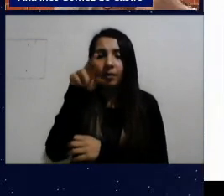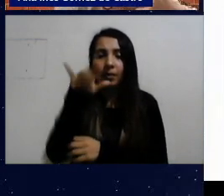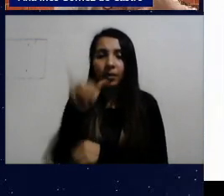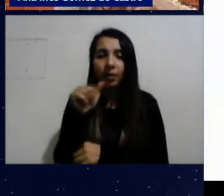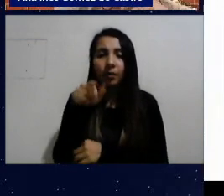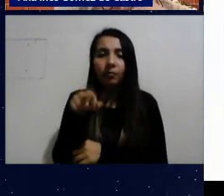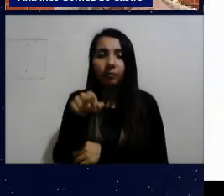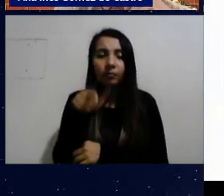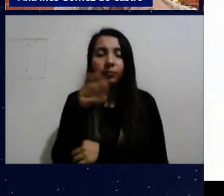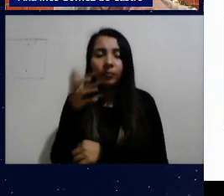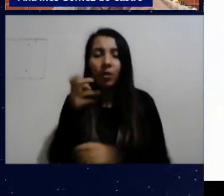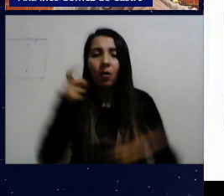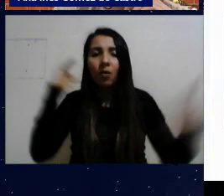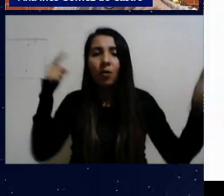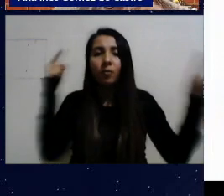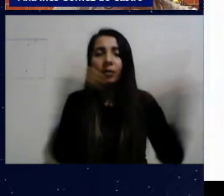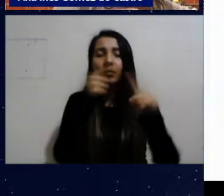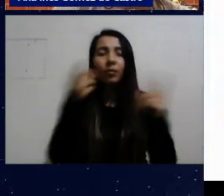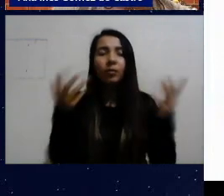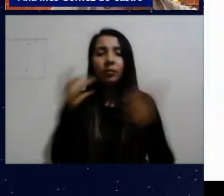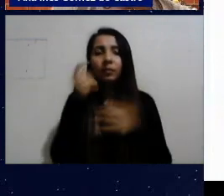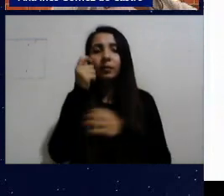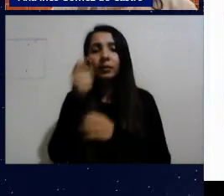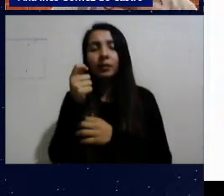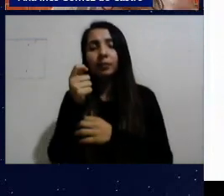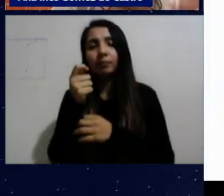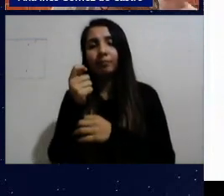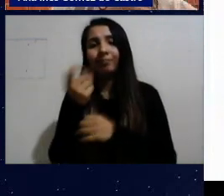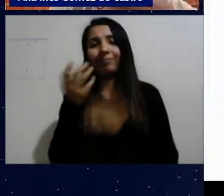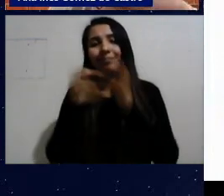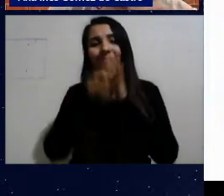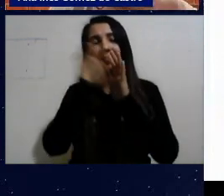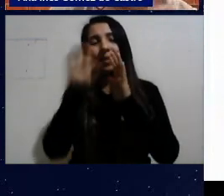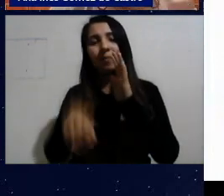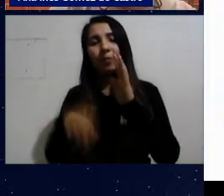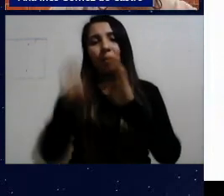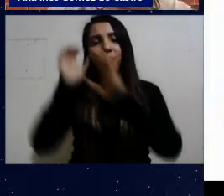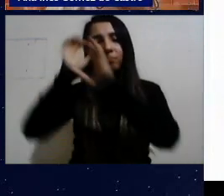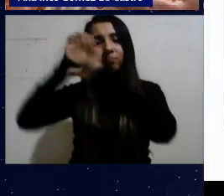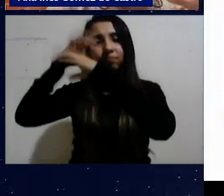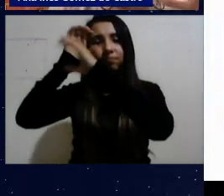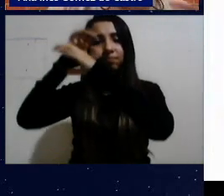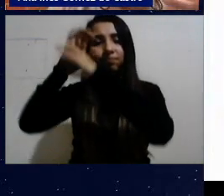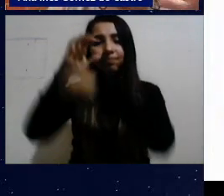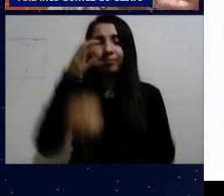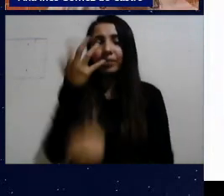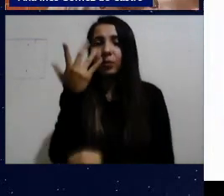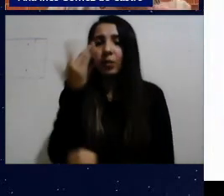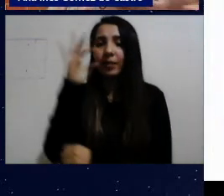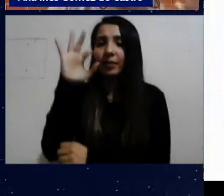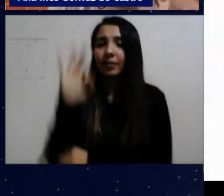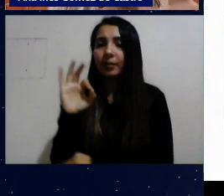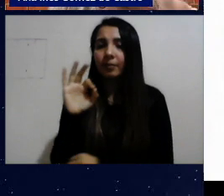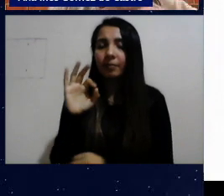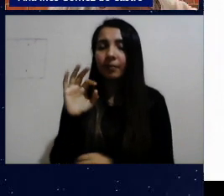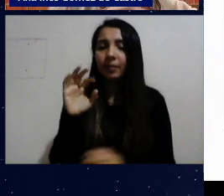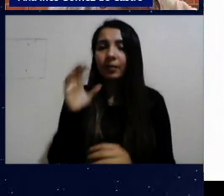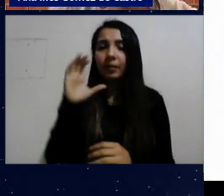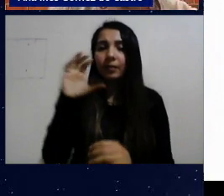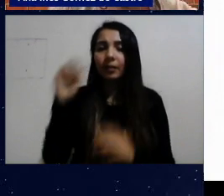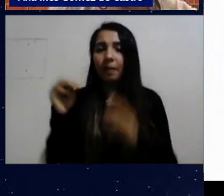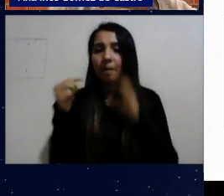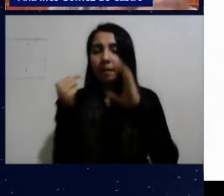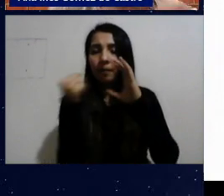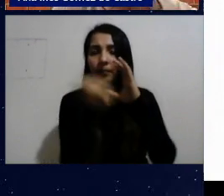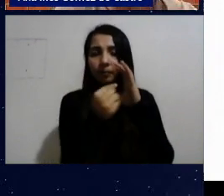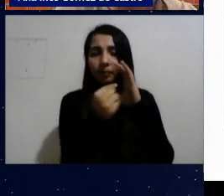for the Investigation of the Emergence of Life, y cuyo objetivo es básicamente, con un telescopio de 50 centímetros de